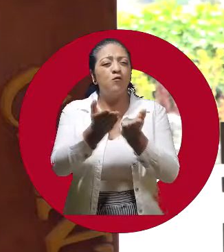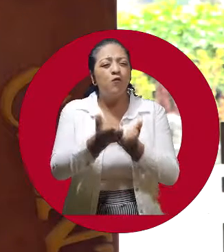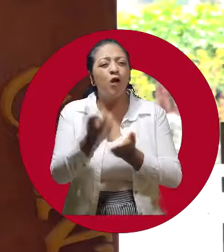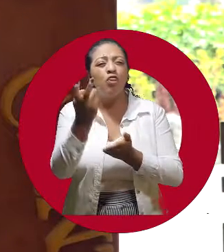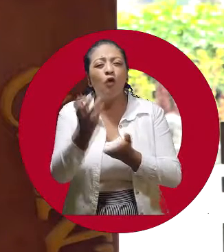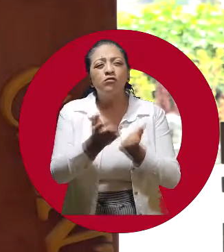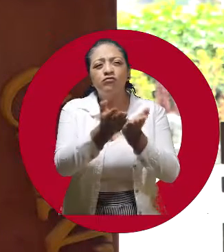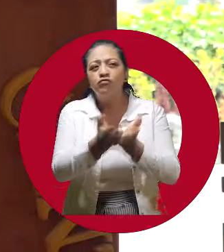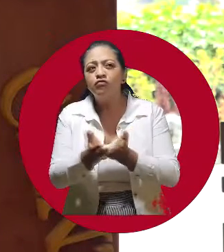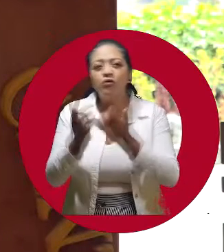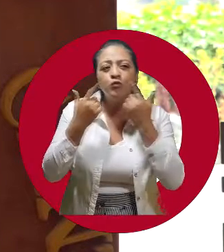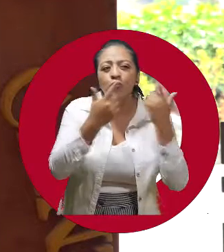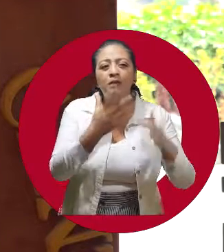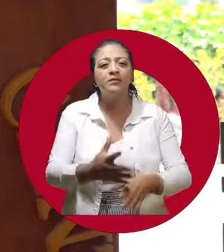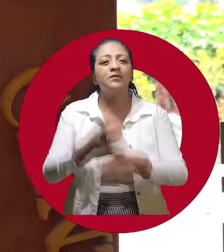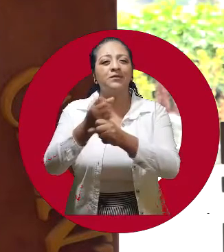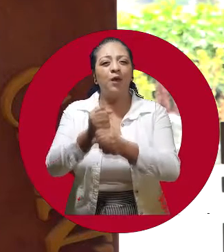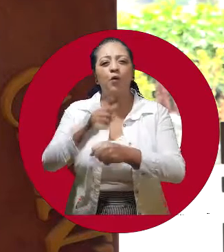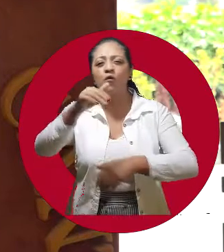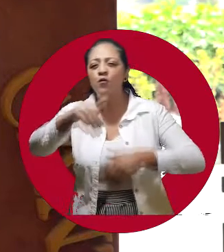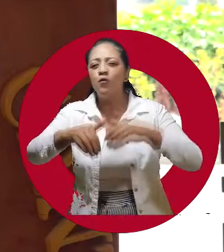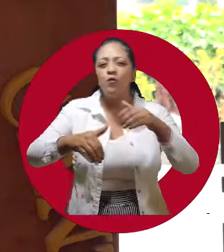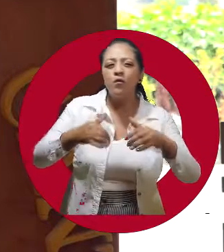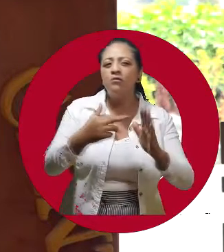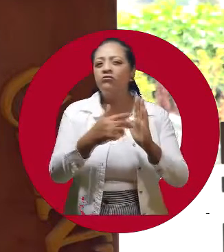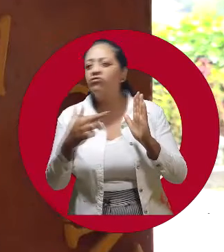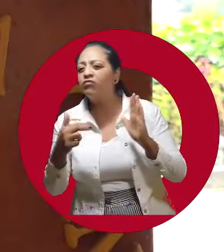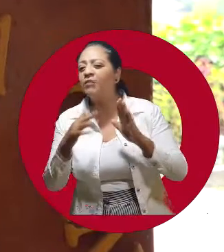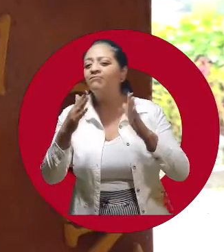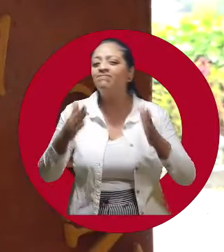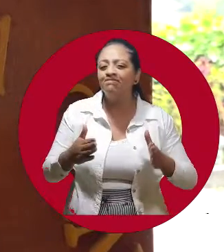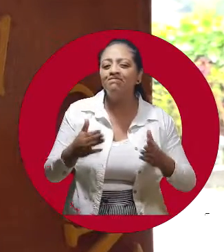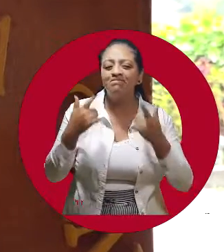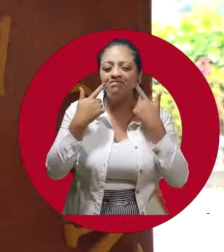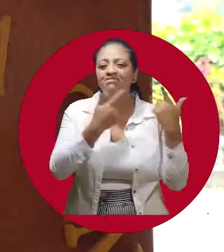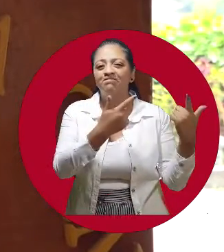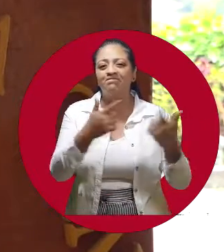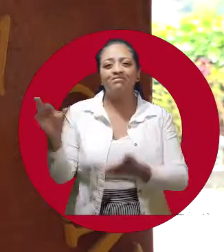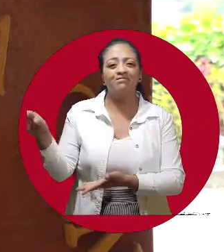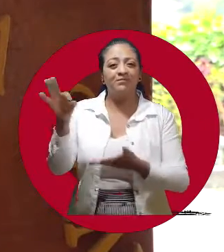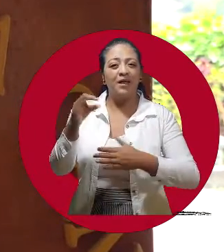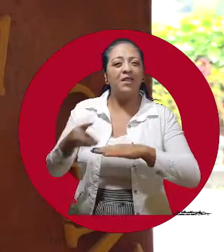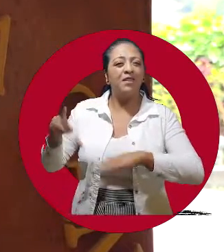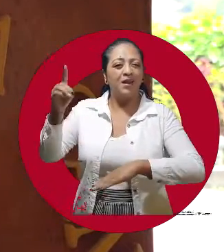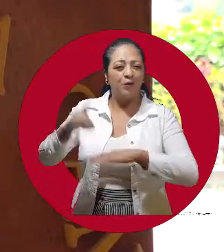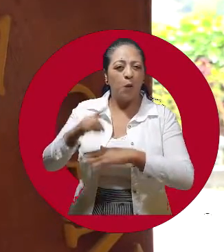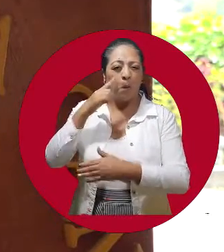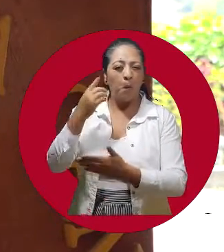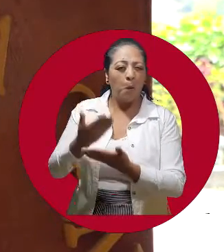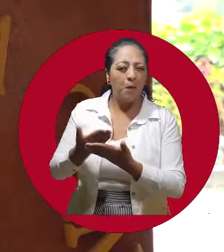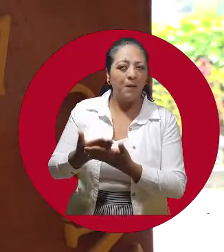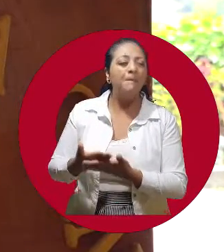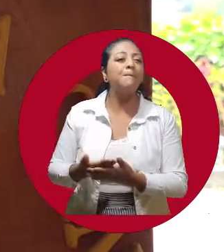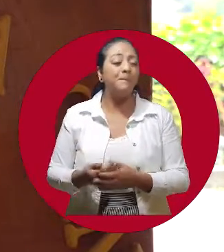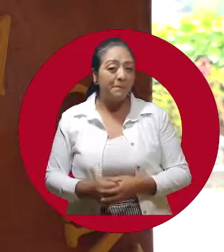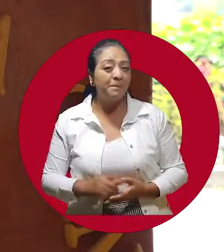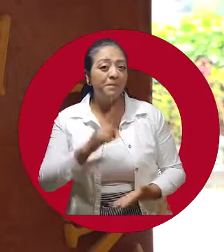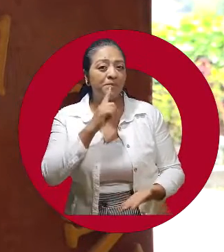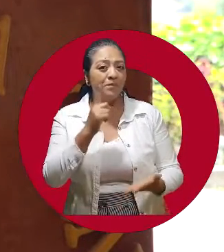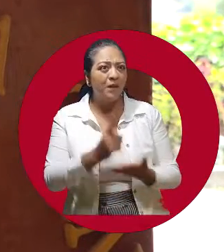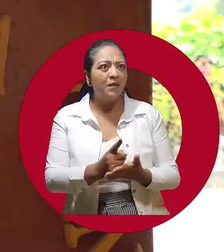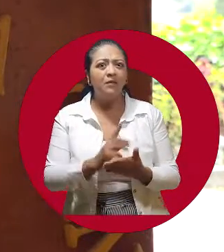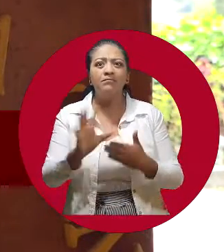12 lanchas para la seguridad de los nadadores y las nadadoras. Ingeniero Fabián Jaramillo, director de la prueba. La categoría neopreno que